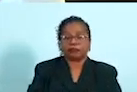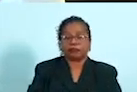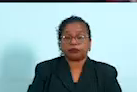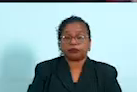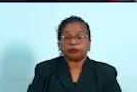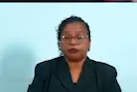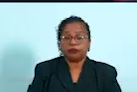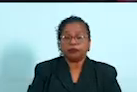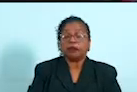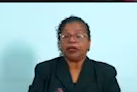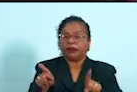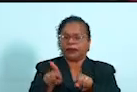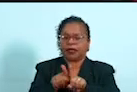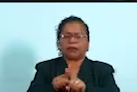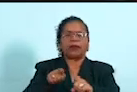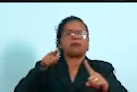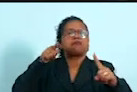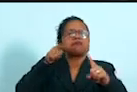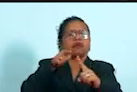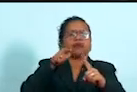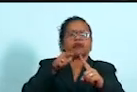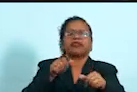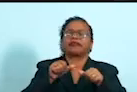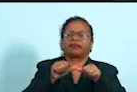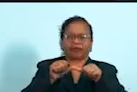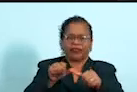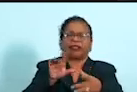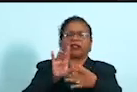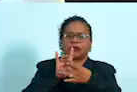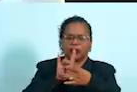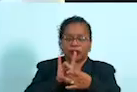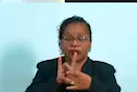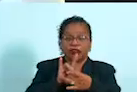las relaciones bilaterales y los socios,